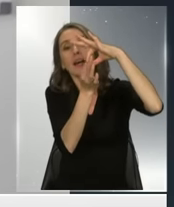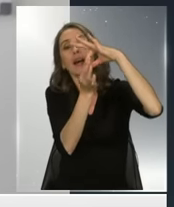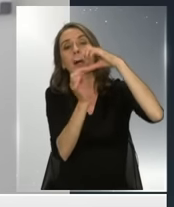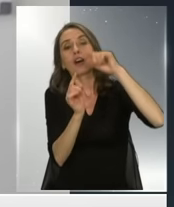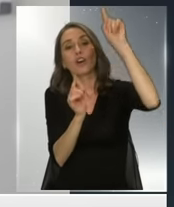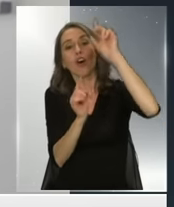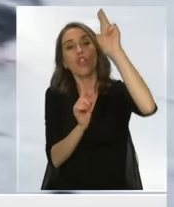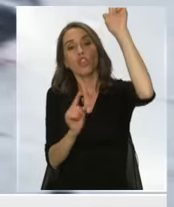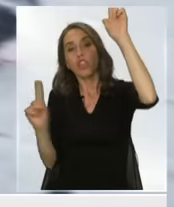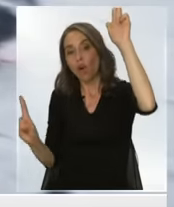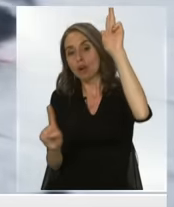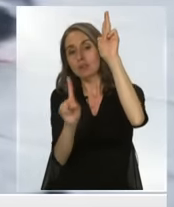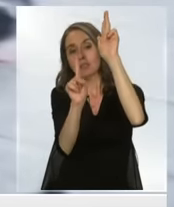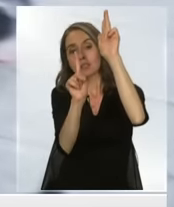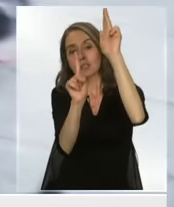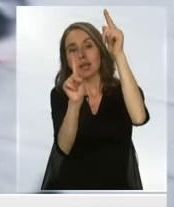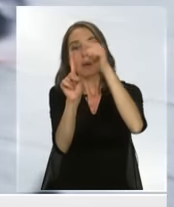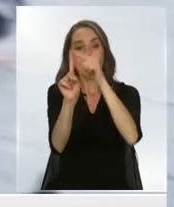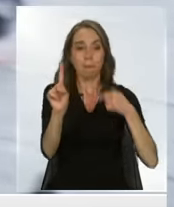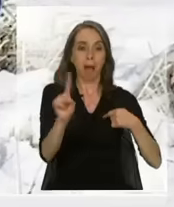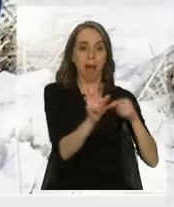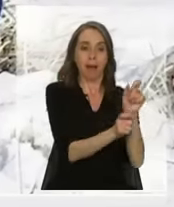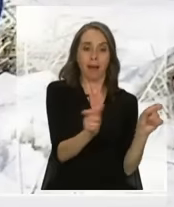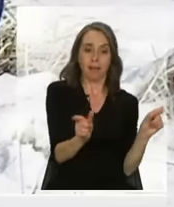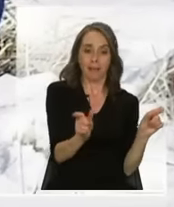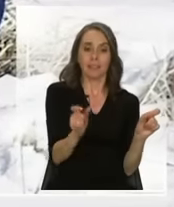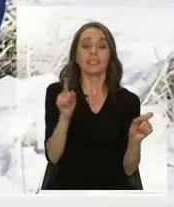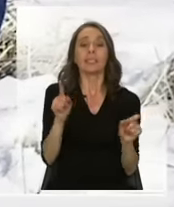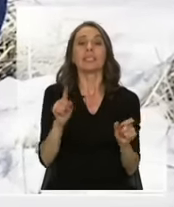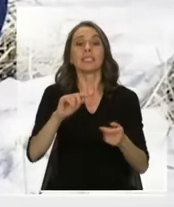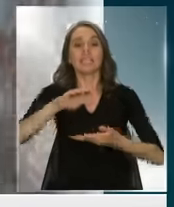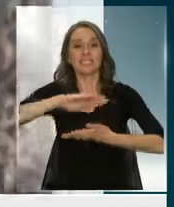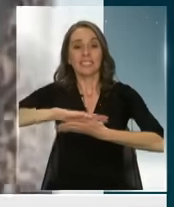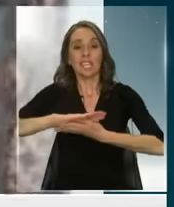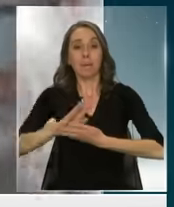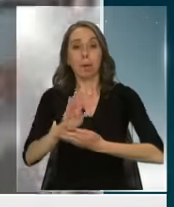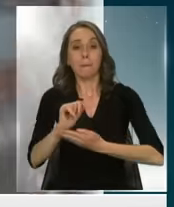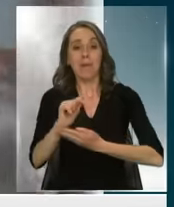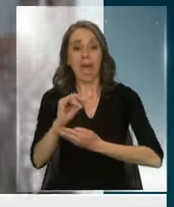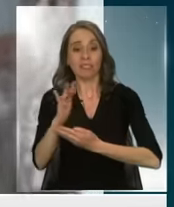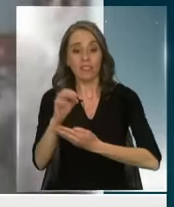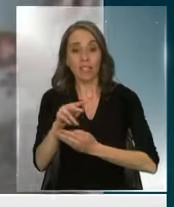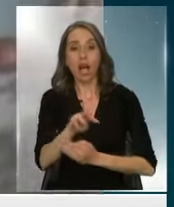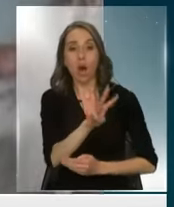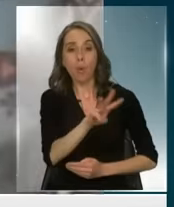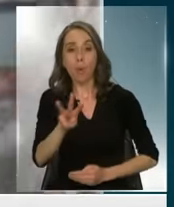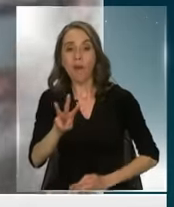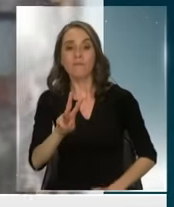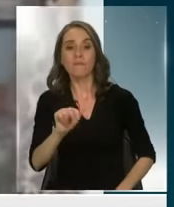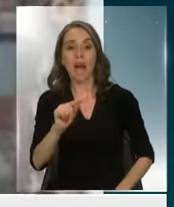frente a Dios. La ceremonia podrá seguirse a través de la web del Vaticano, el canal